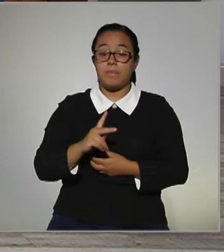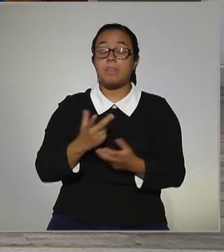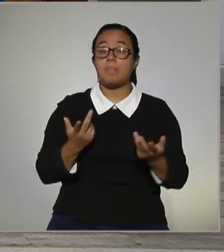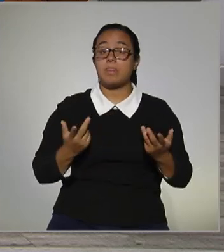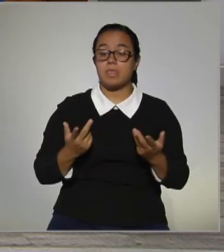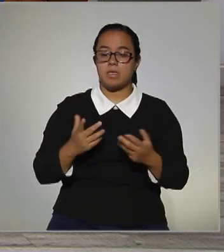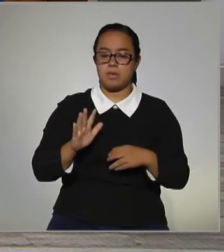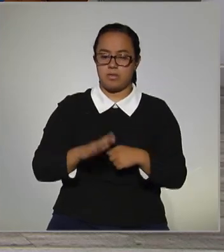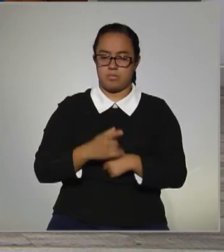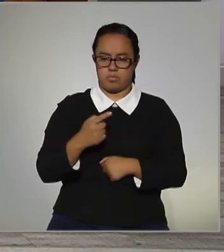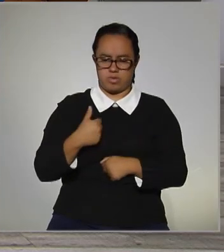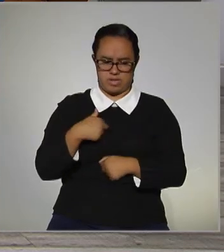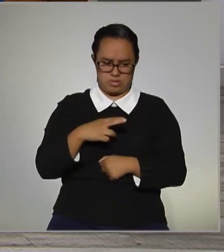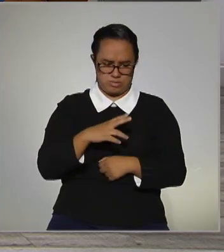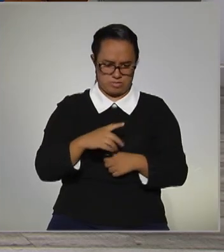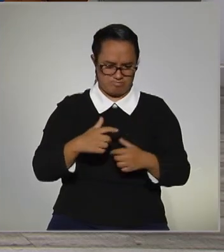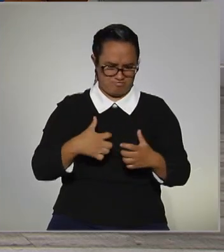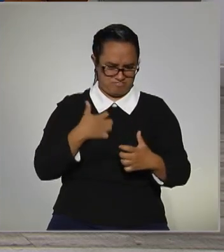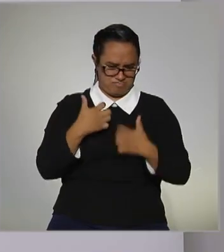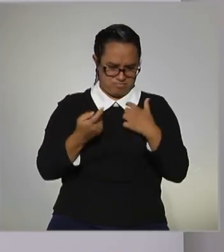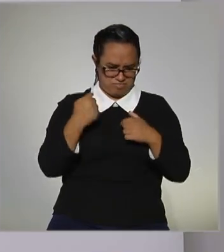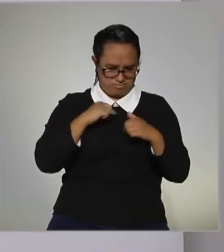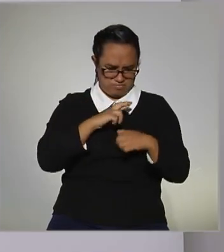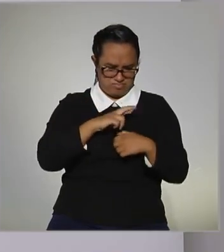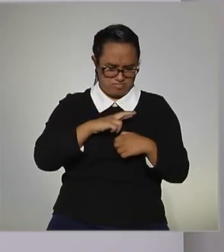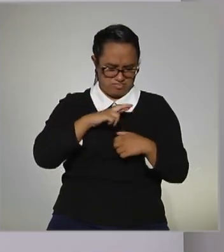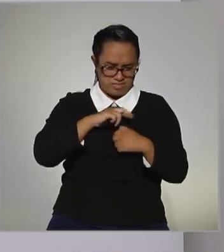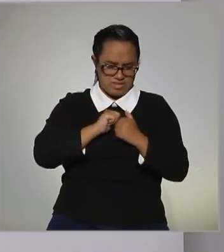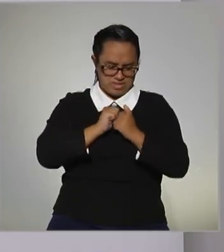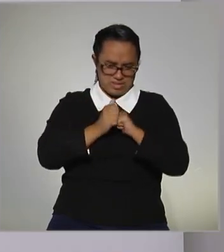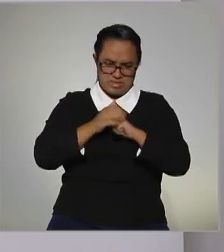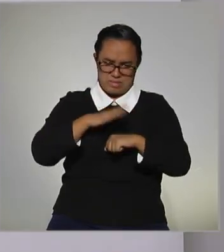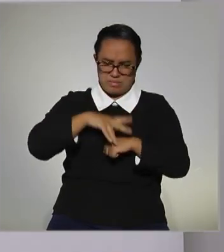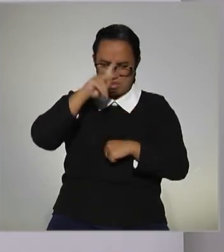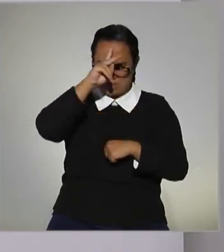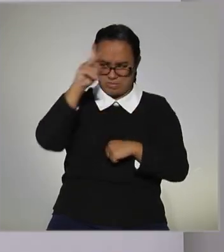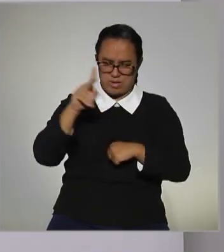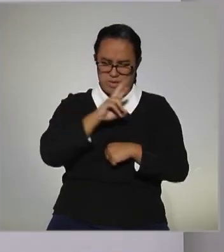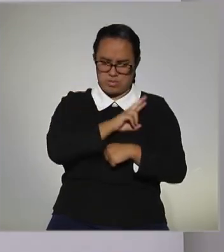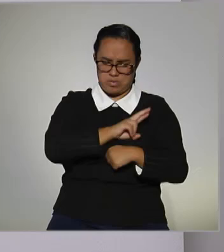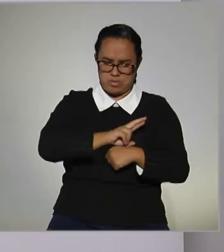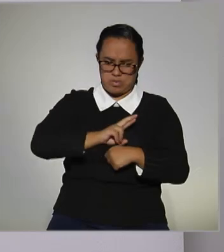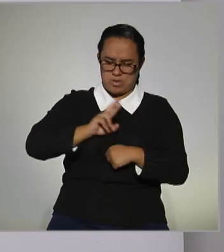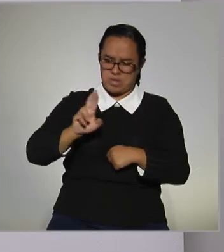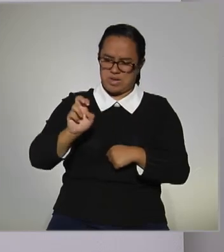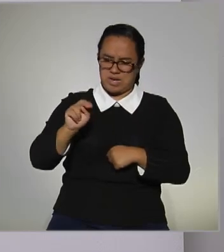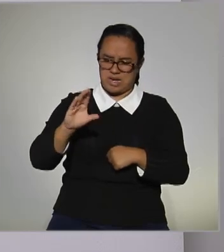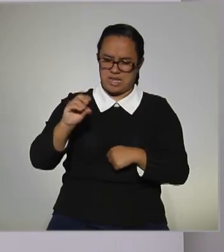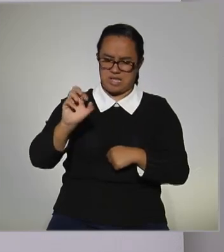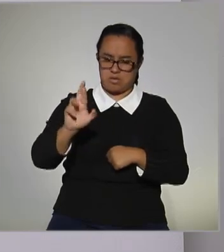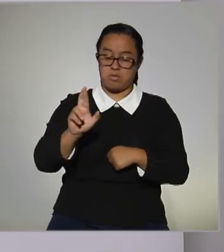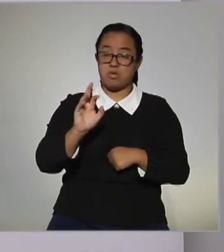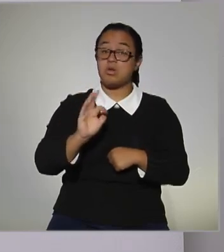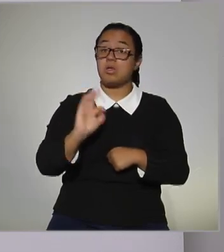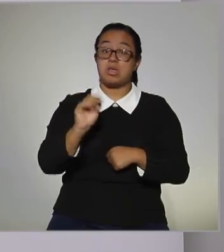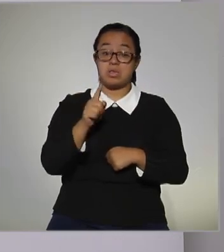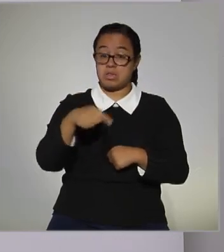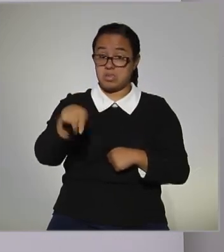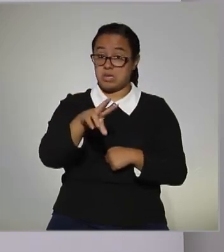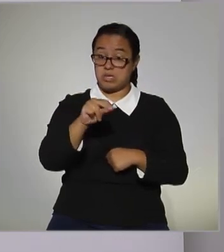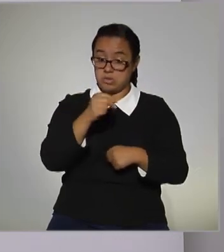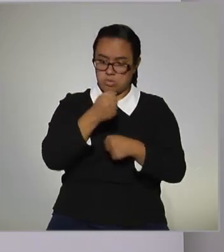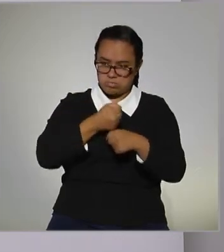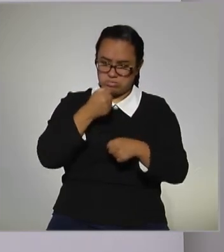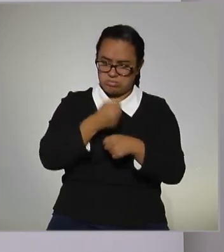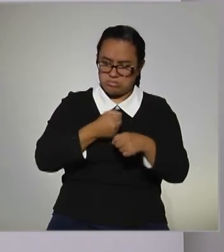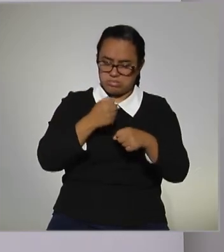el resentimiento que se hace añejo, que se hace rancio, por eso es rencor por rancio. Cuando no lo trabajamos, estas experiencias adversas